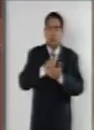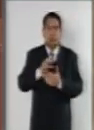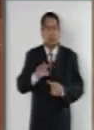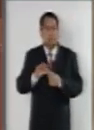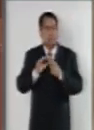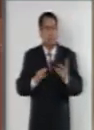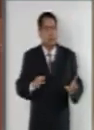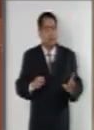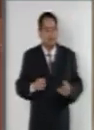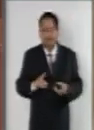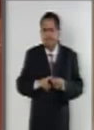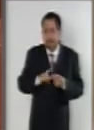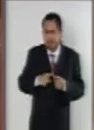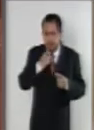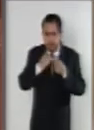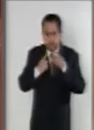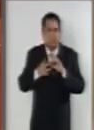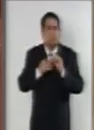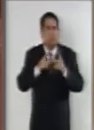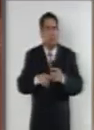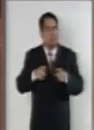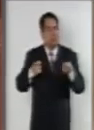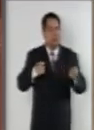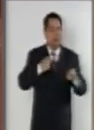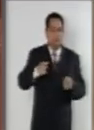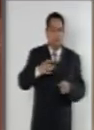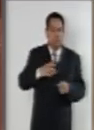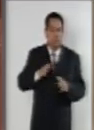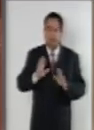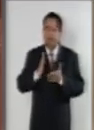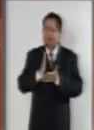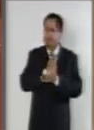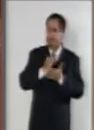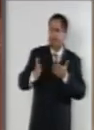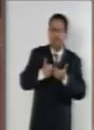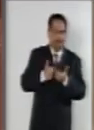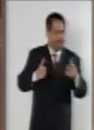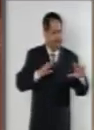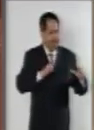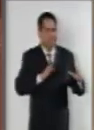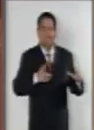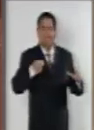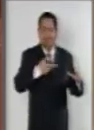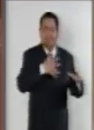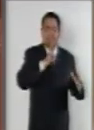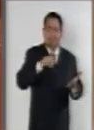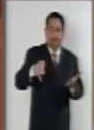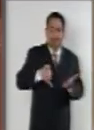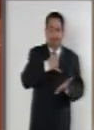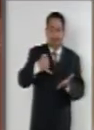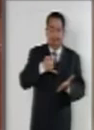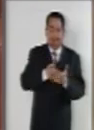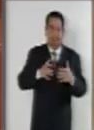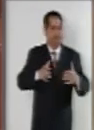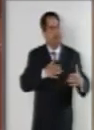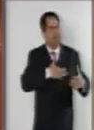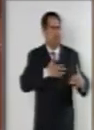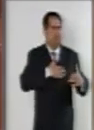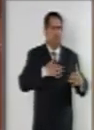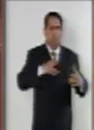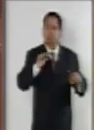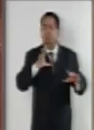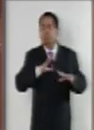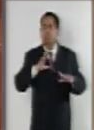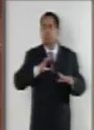especiales, donde operará un régimen de excepción. Son islas que donde no se aplica